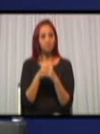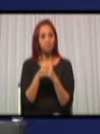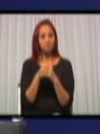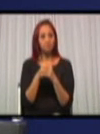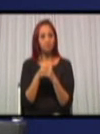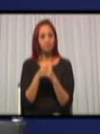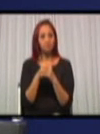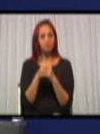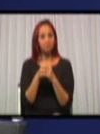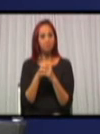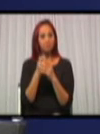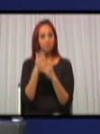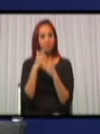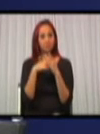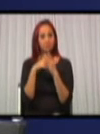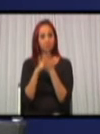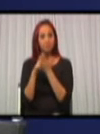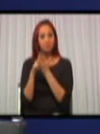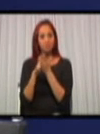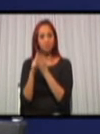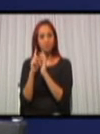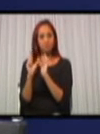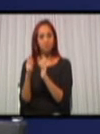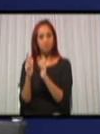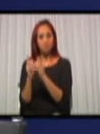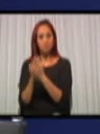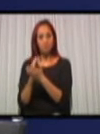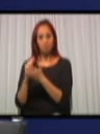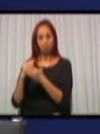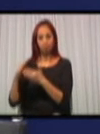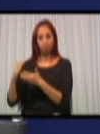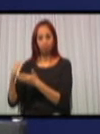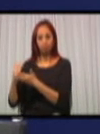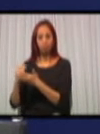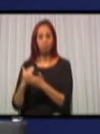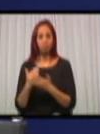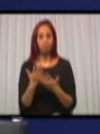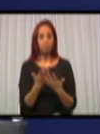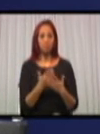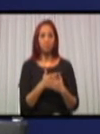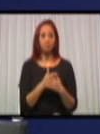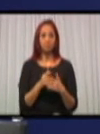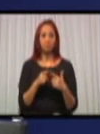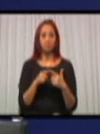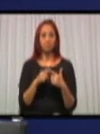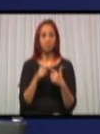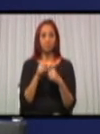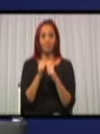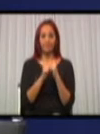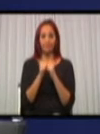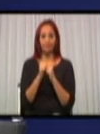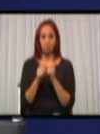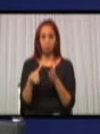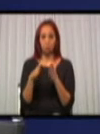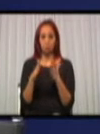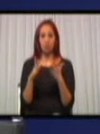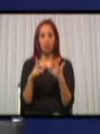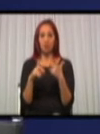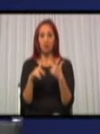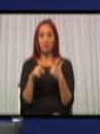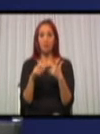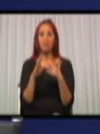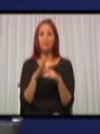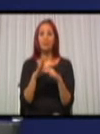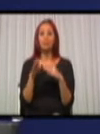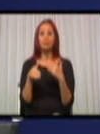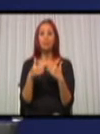limpieza, recolección de basura, infraestructura, pero sobre